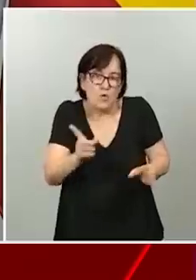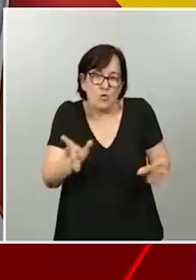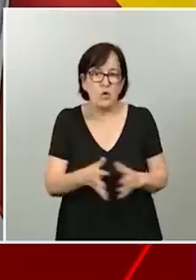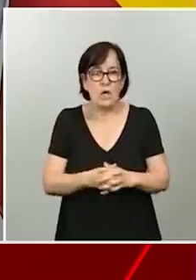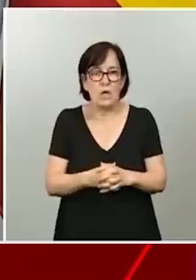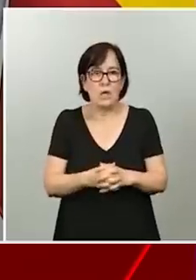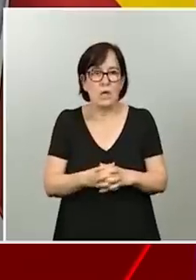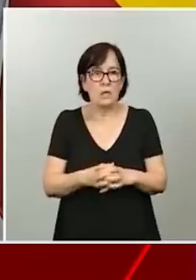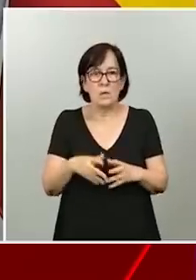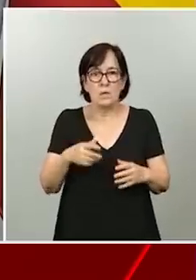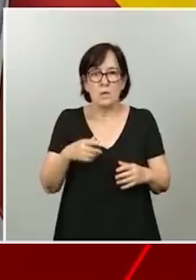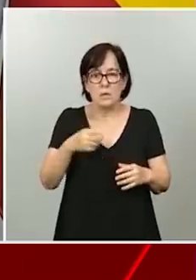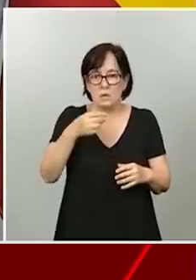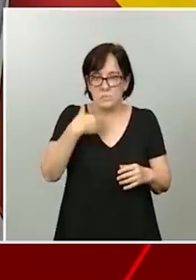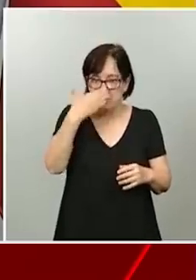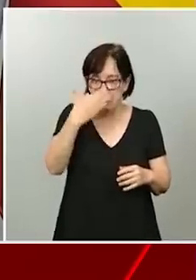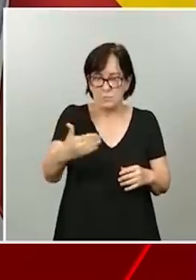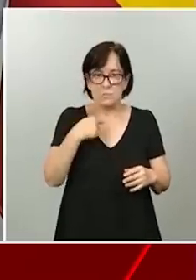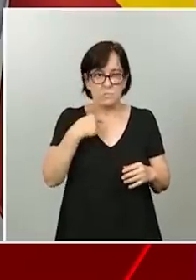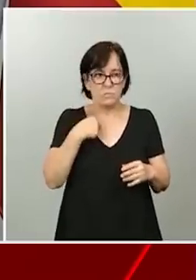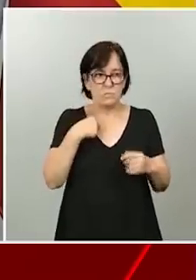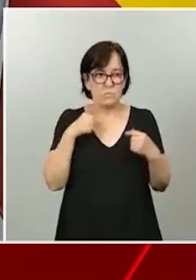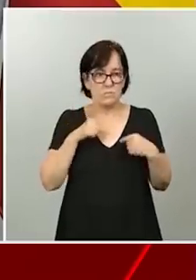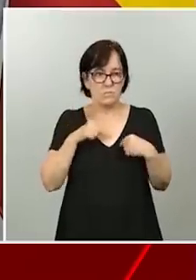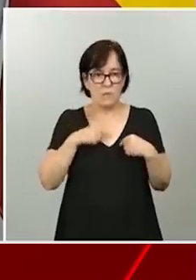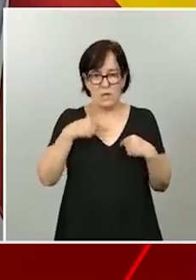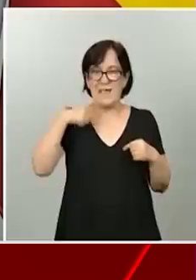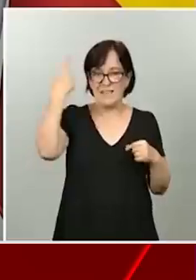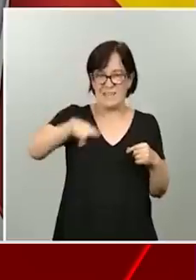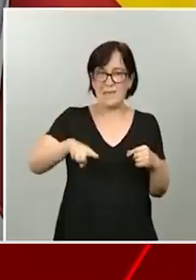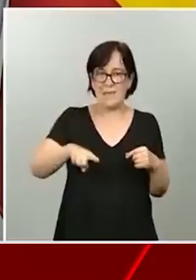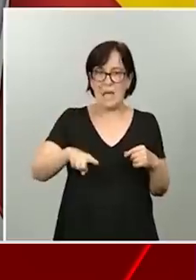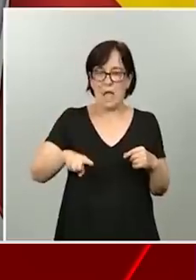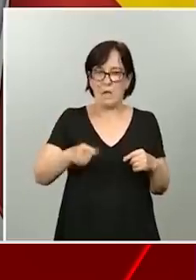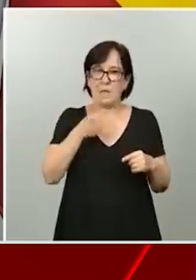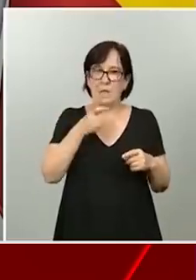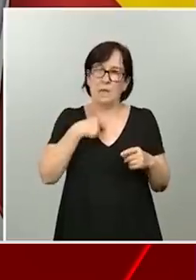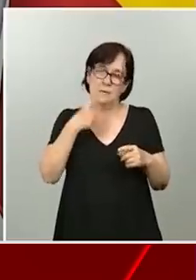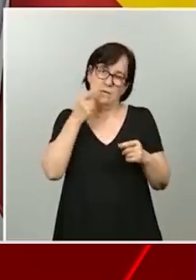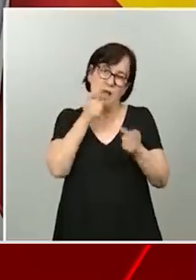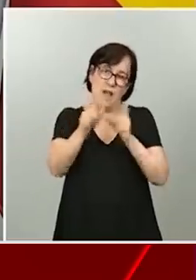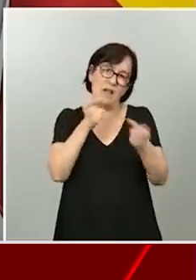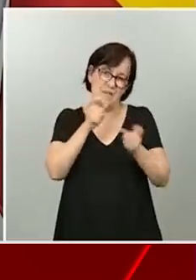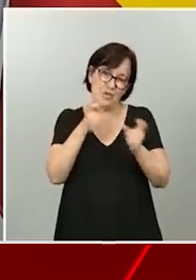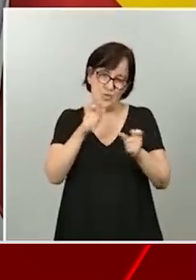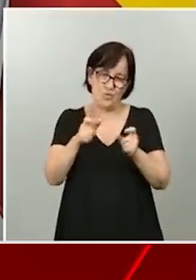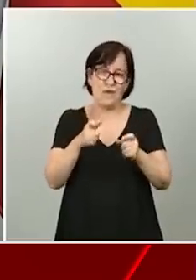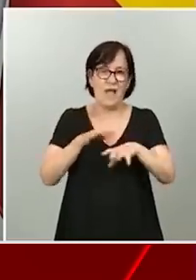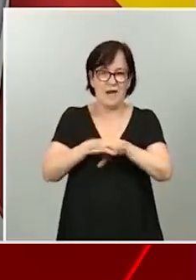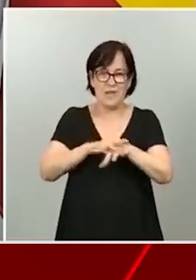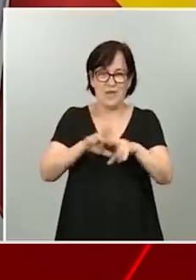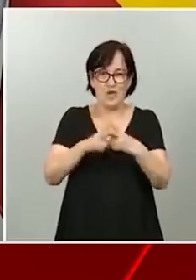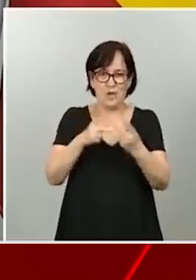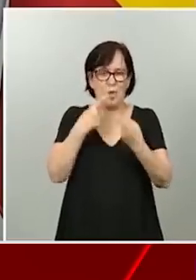media explicación, no estaría de más. Porque si parte de ese dinero ha ido a él, entonces estaríamos en una apropiación indebida. Sea como sea, él tiene que dar